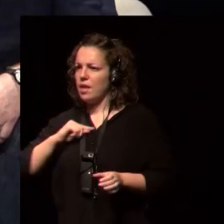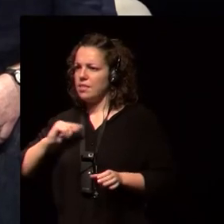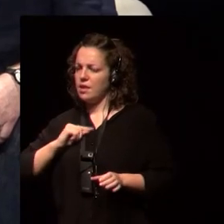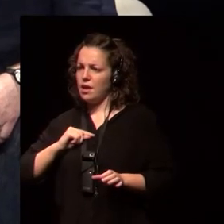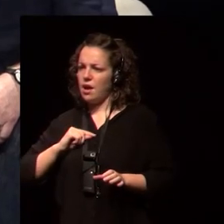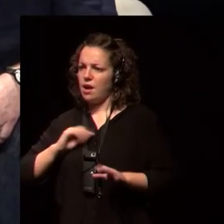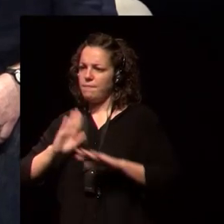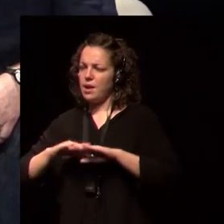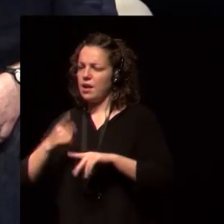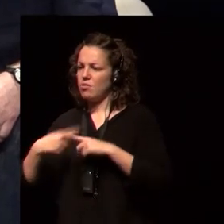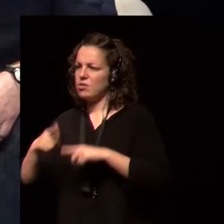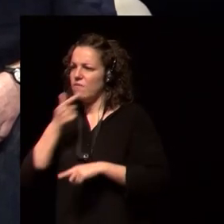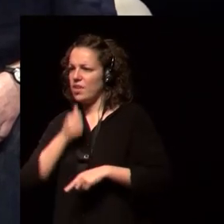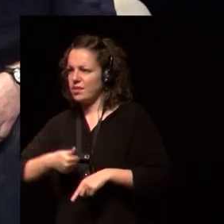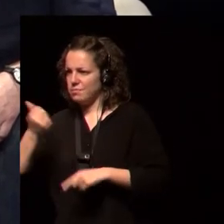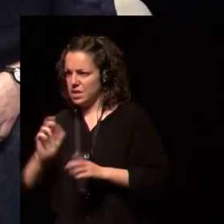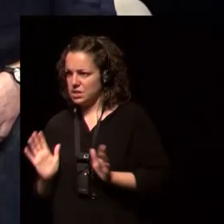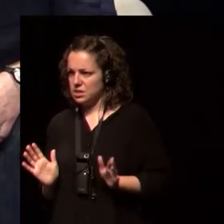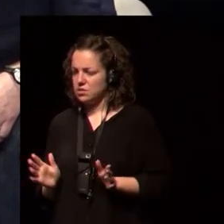la ética de la facilitación